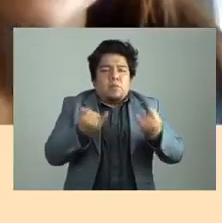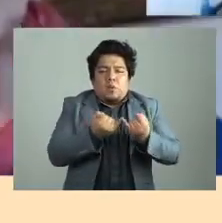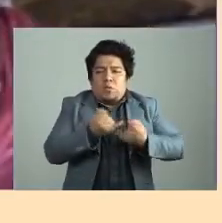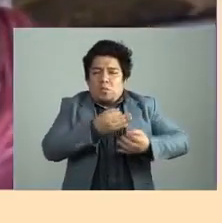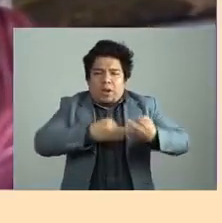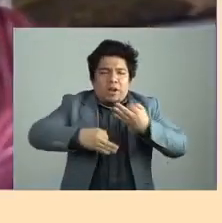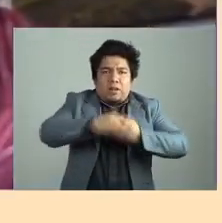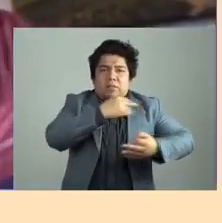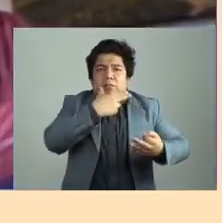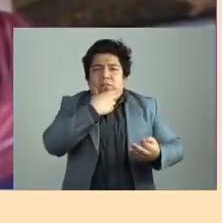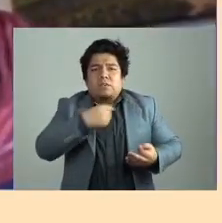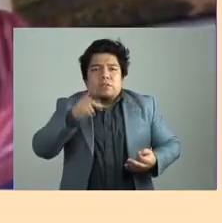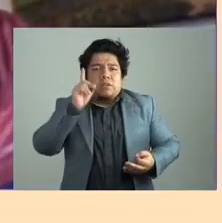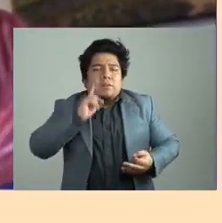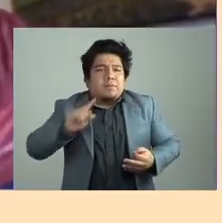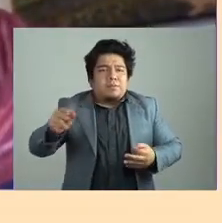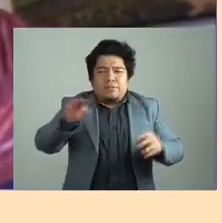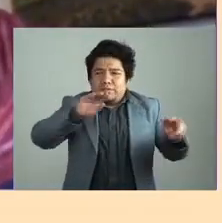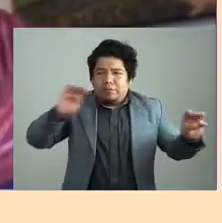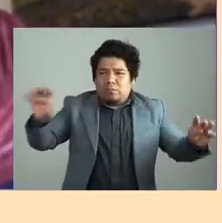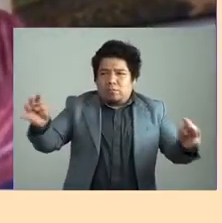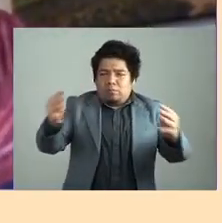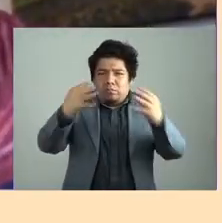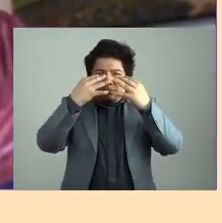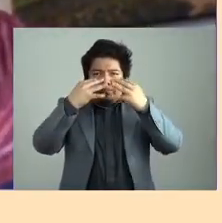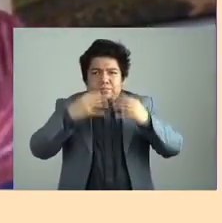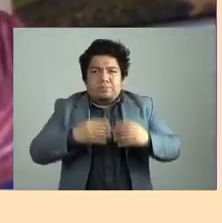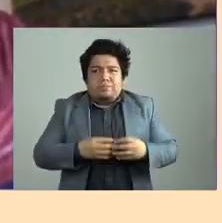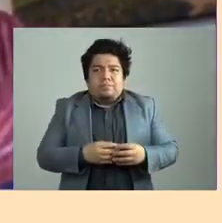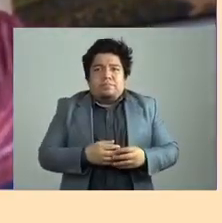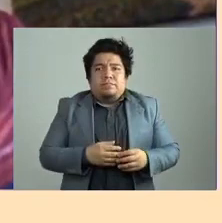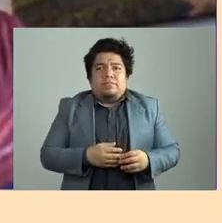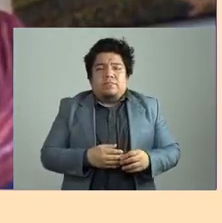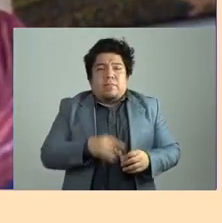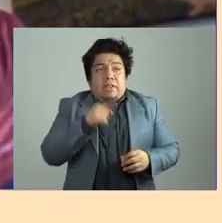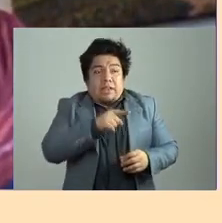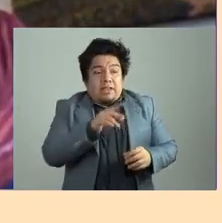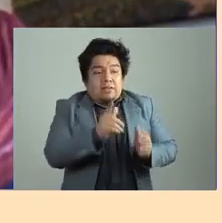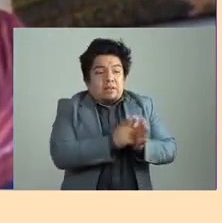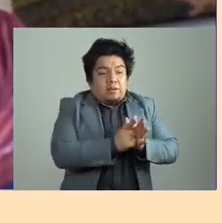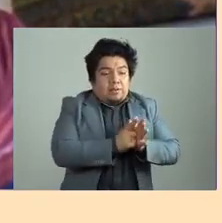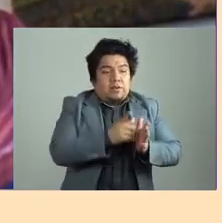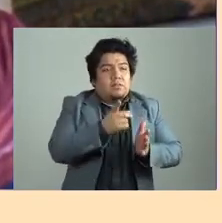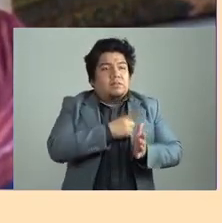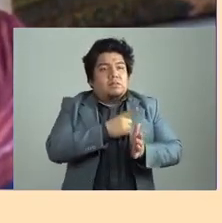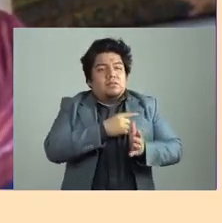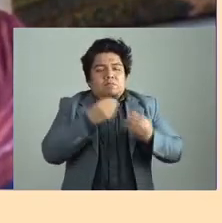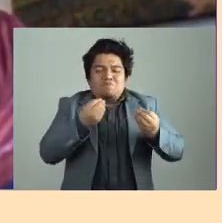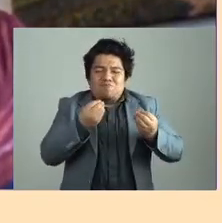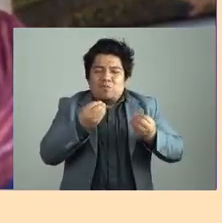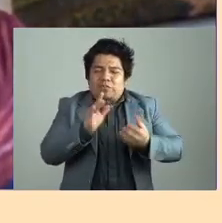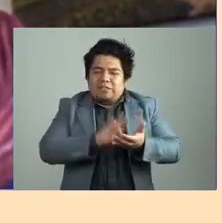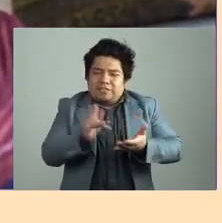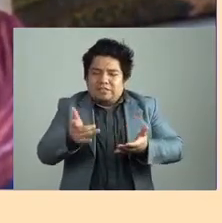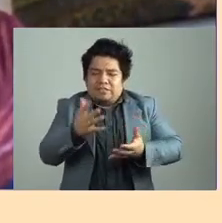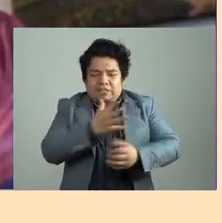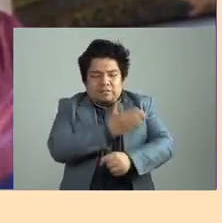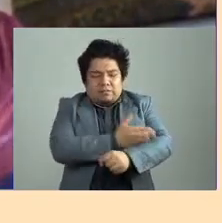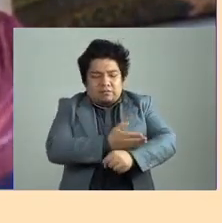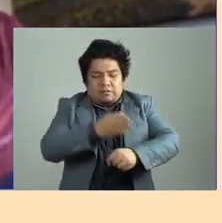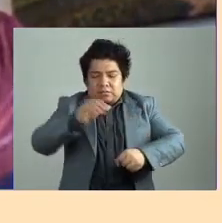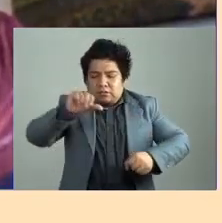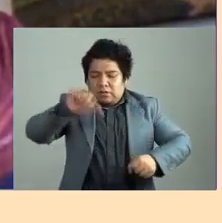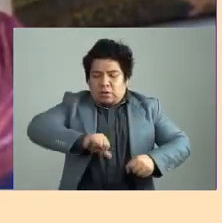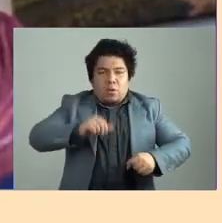que nos escuchan muchas gracias también por escribir el libro y por estar aquí con nosotras la idea es